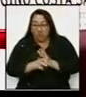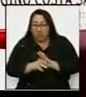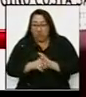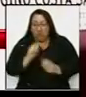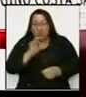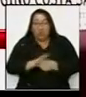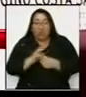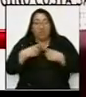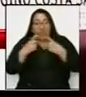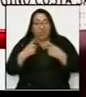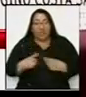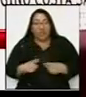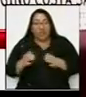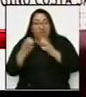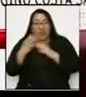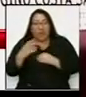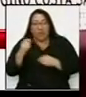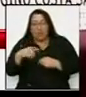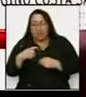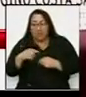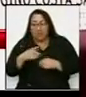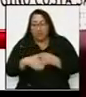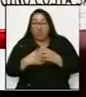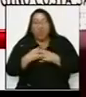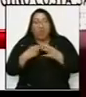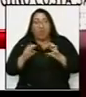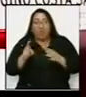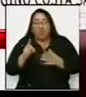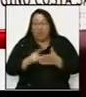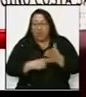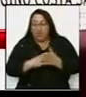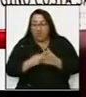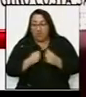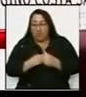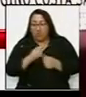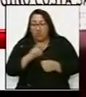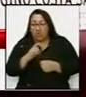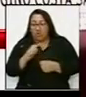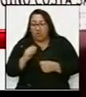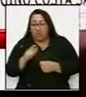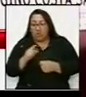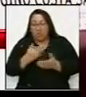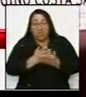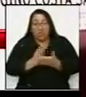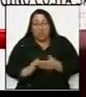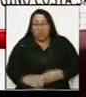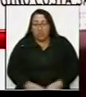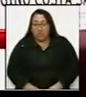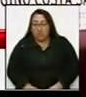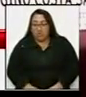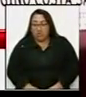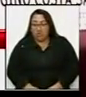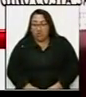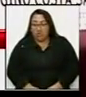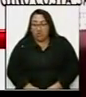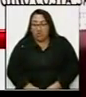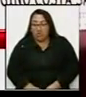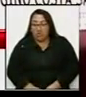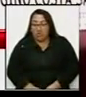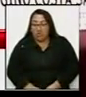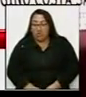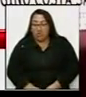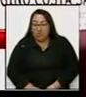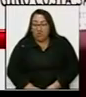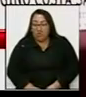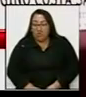comprometa la dignidad del cargo y demerezca el concepto público, ha sido eliminado como causal de destitución. No me parece saludable